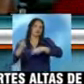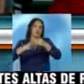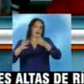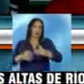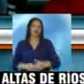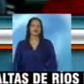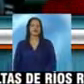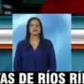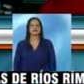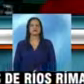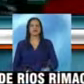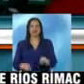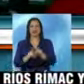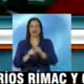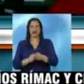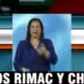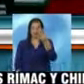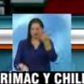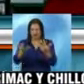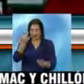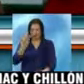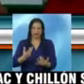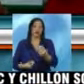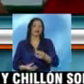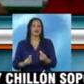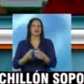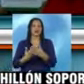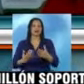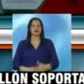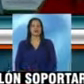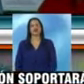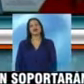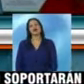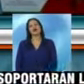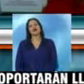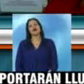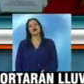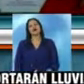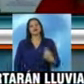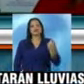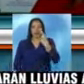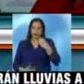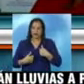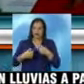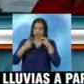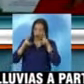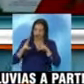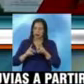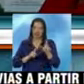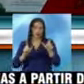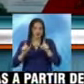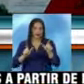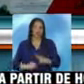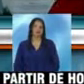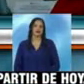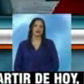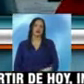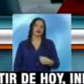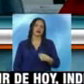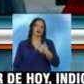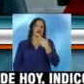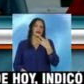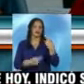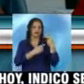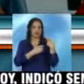han estado ahí también quemando, hemos visto ahí bastante fuego en el lugar. Solamente he podido apreciar por televisión, porque la diligencia la están llevando